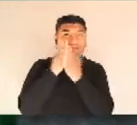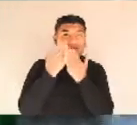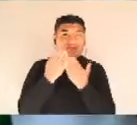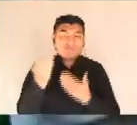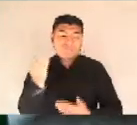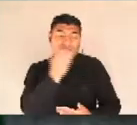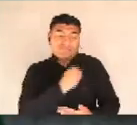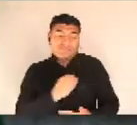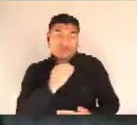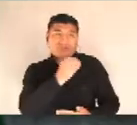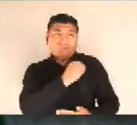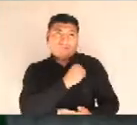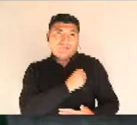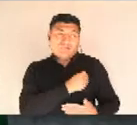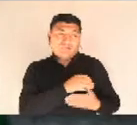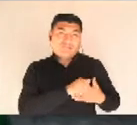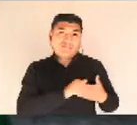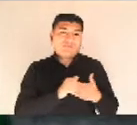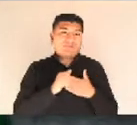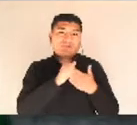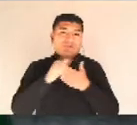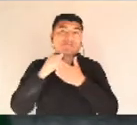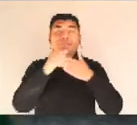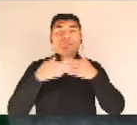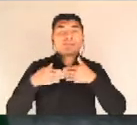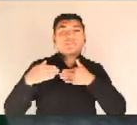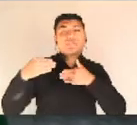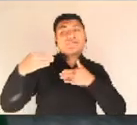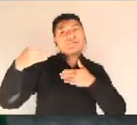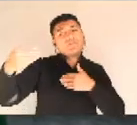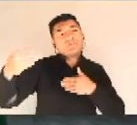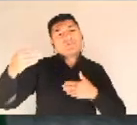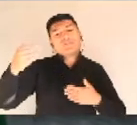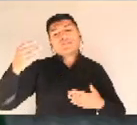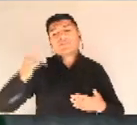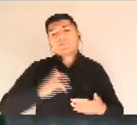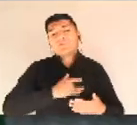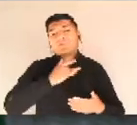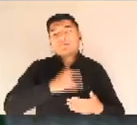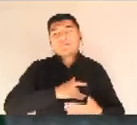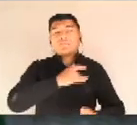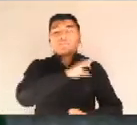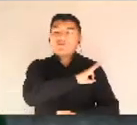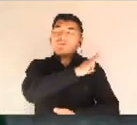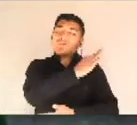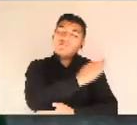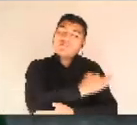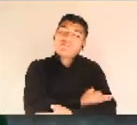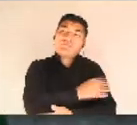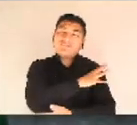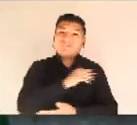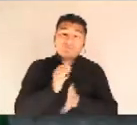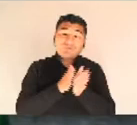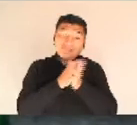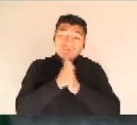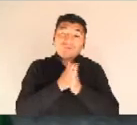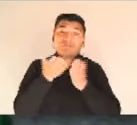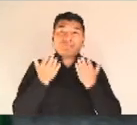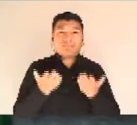y nos lleva hacia adelante y nos da sentido y fuerzas y ánimo